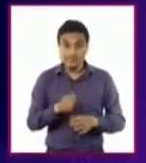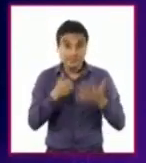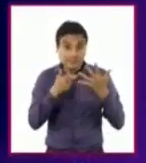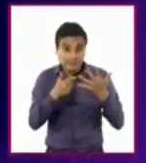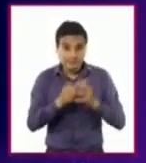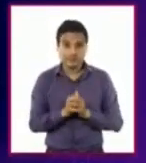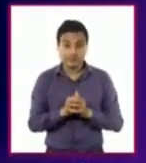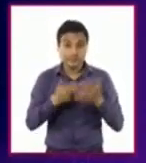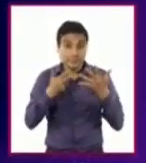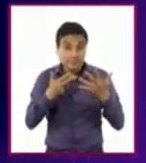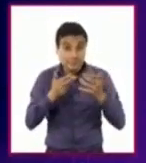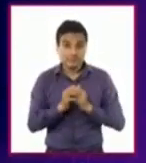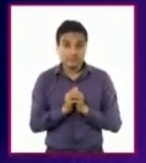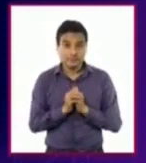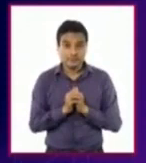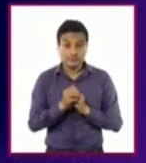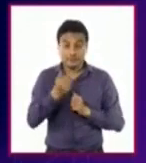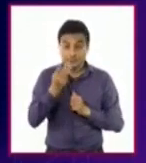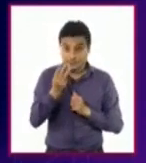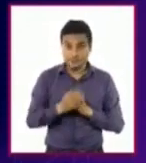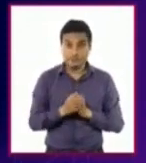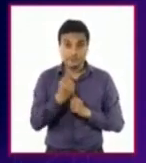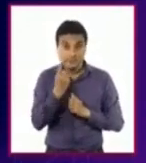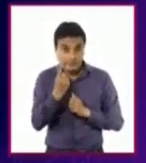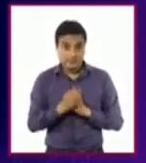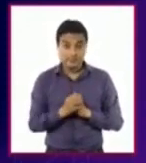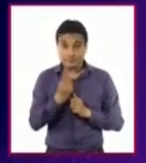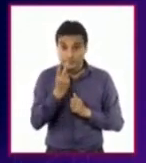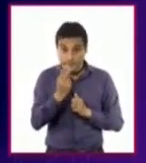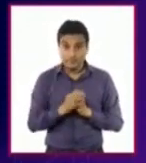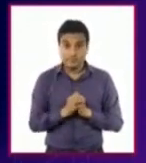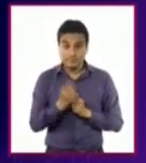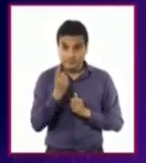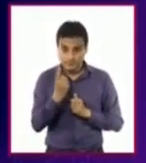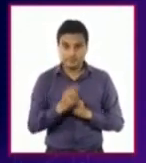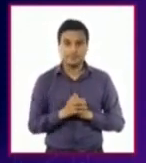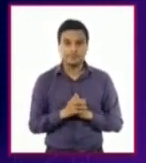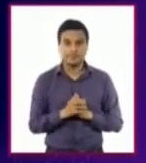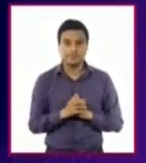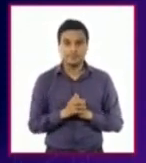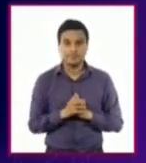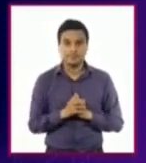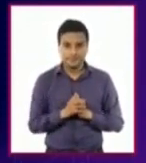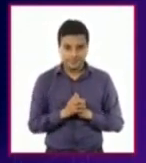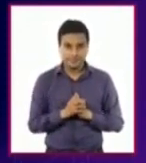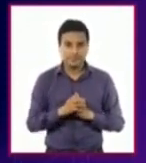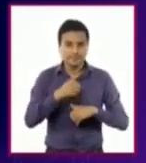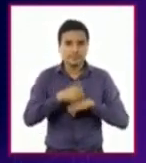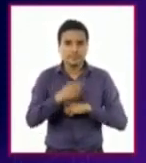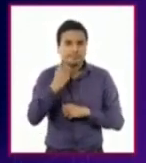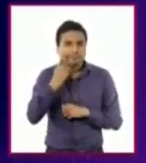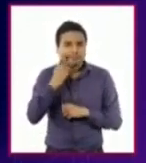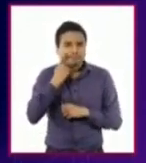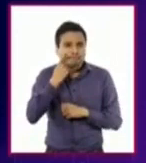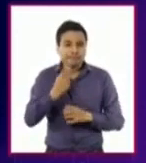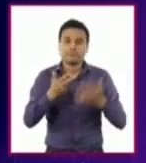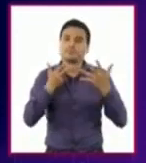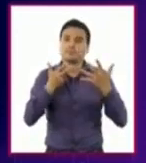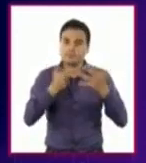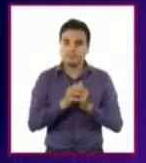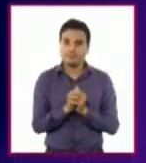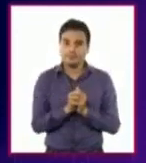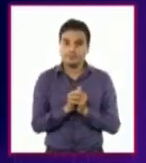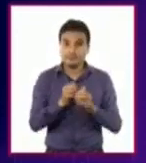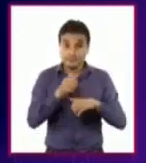68 31 21 la frecuencia mayor es 8 el